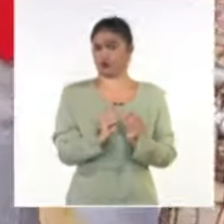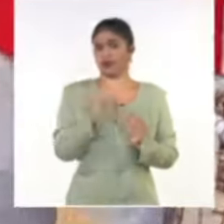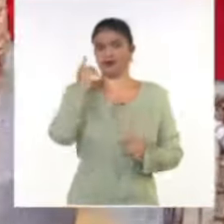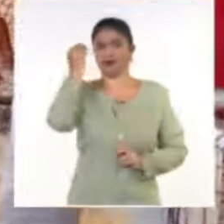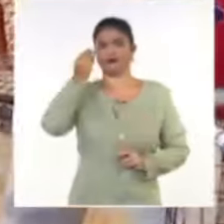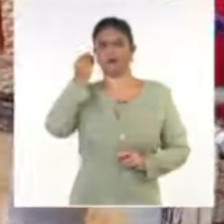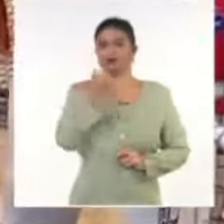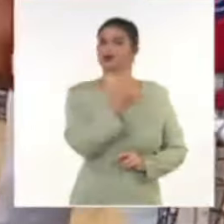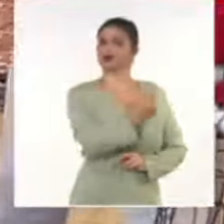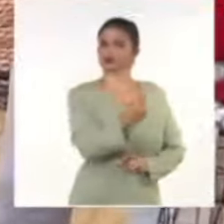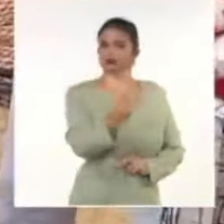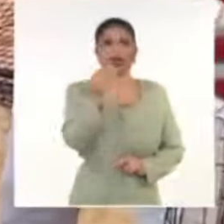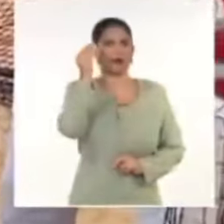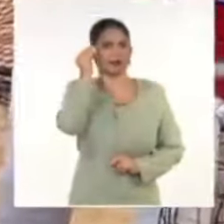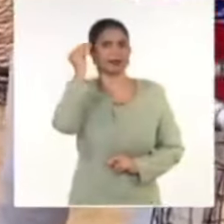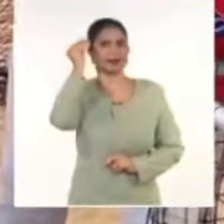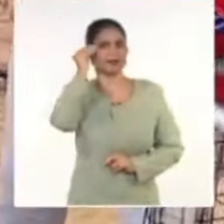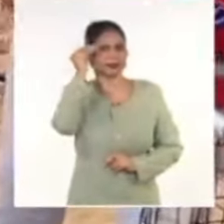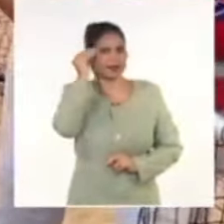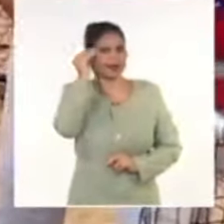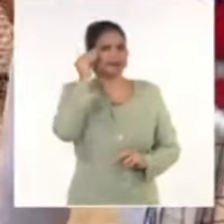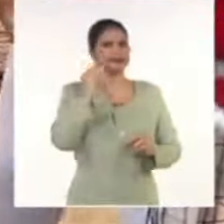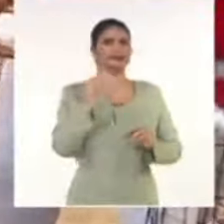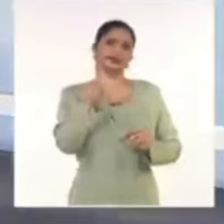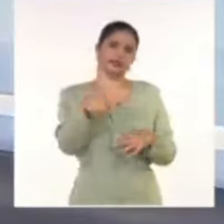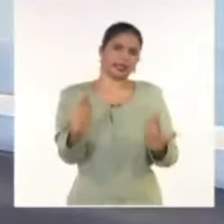partes buenas, en lo que yo puedo agregar.